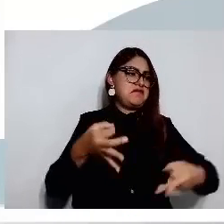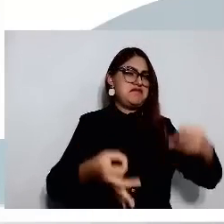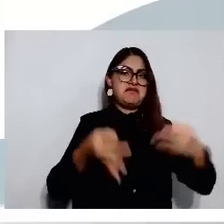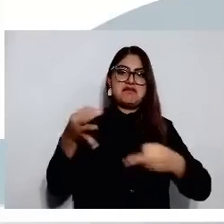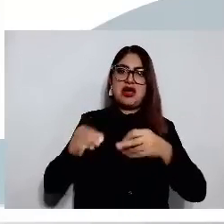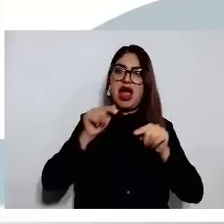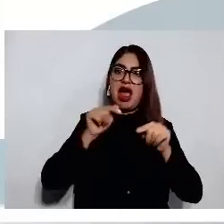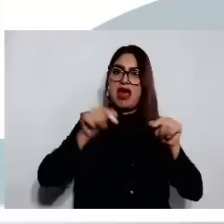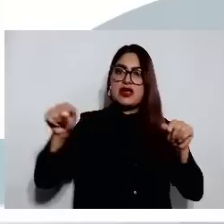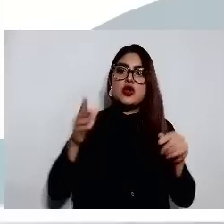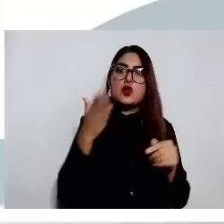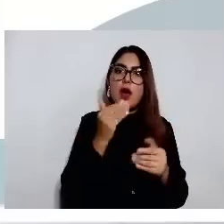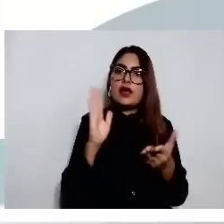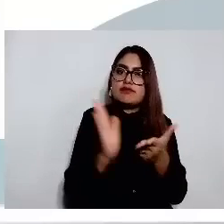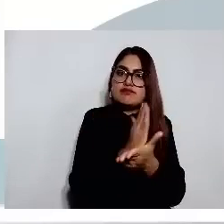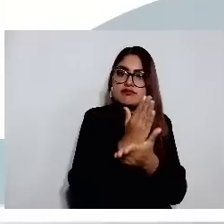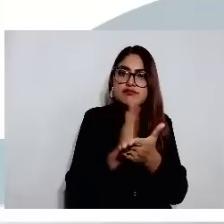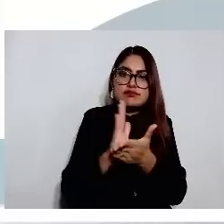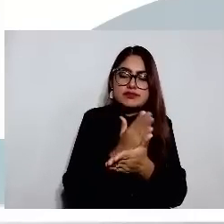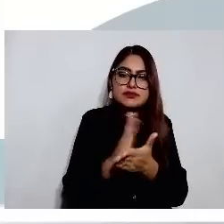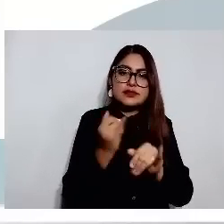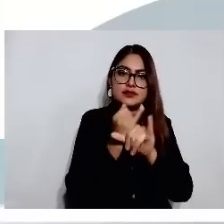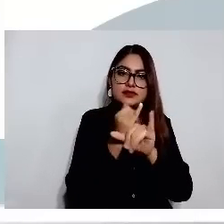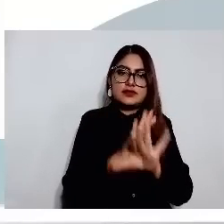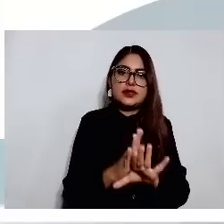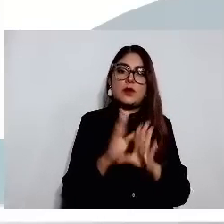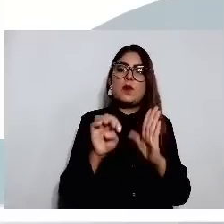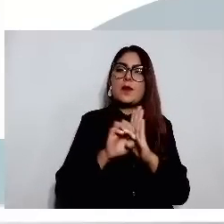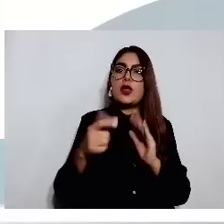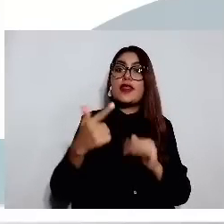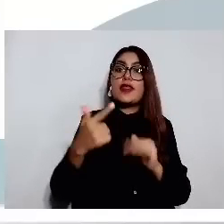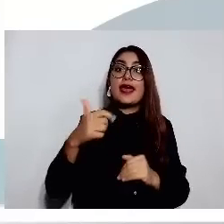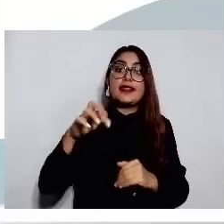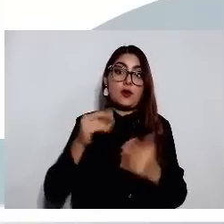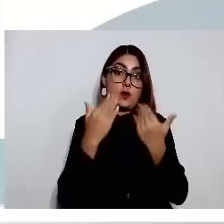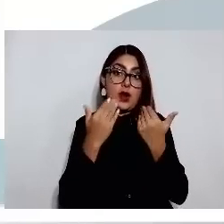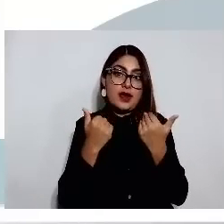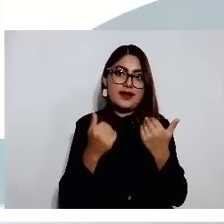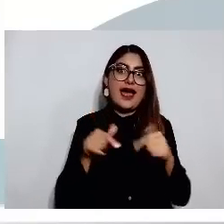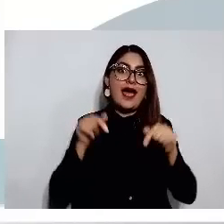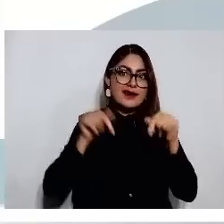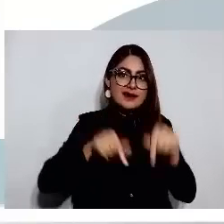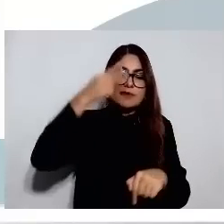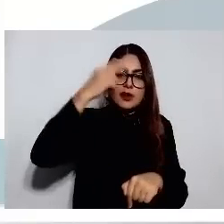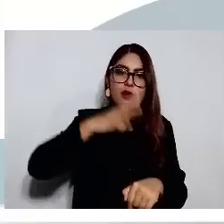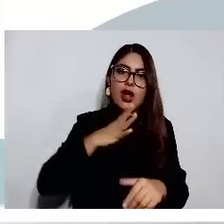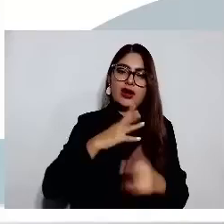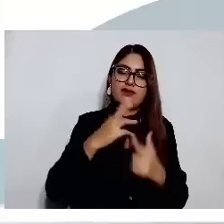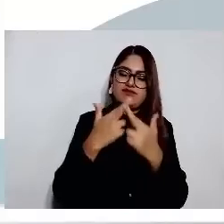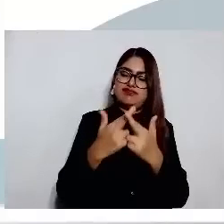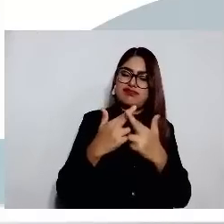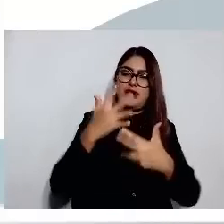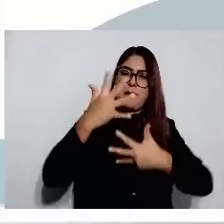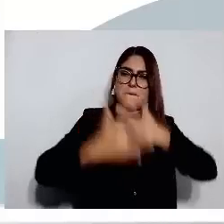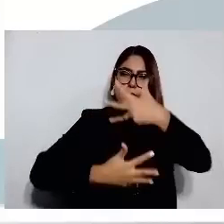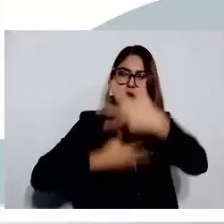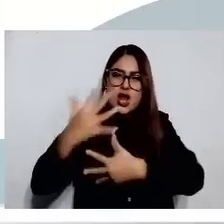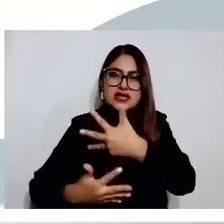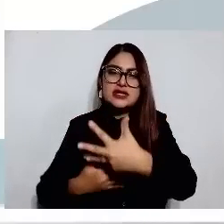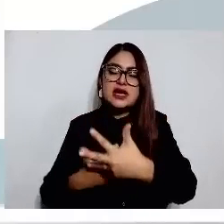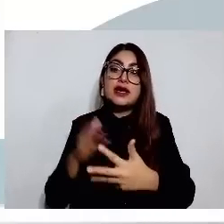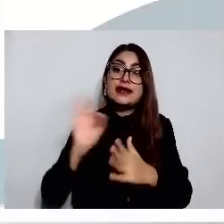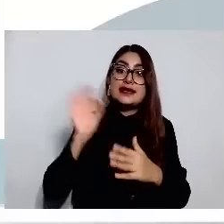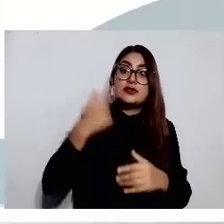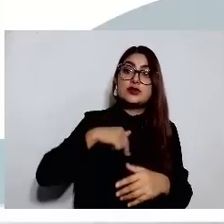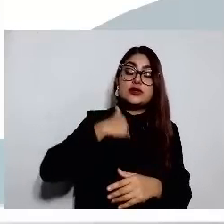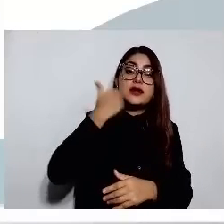género. Y por ejemplo, en una situación de violencia como en México, cuando nosotros queremos saber cuántos asesinatos de mujeres están